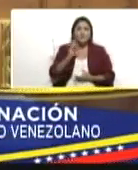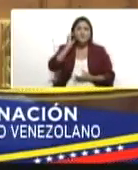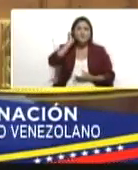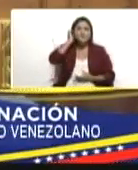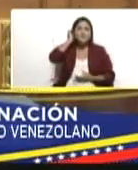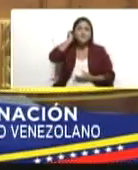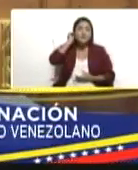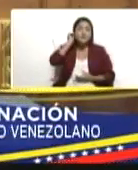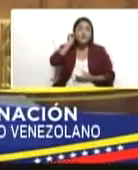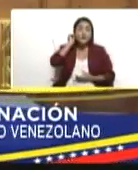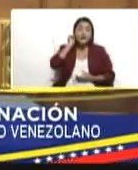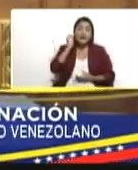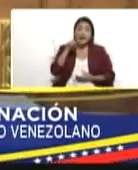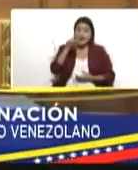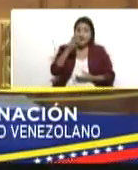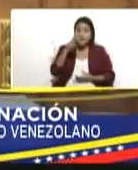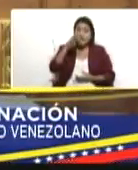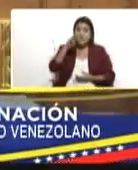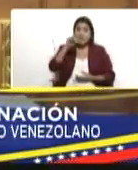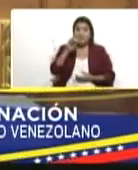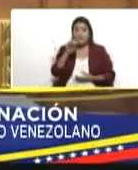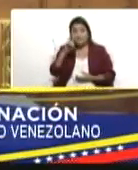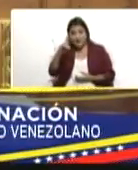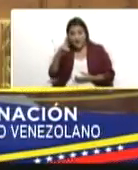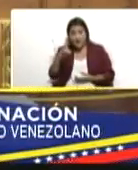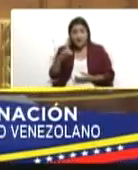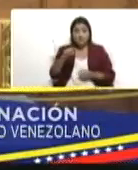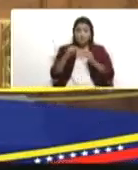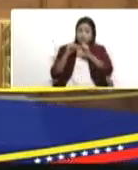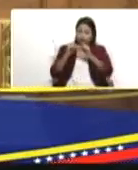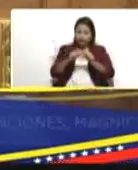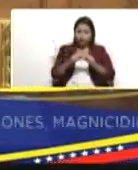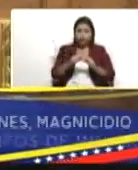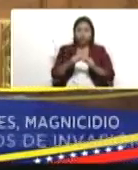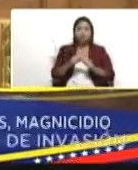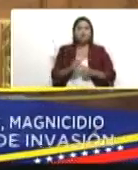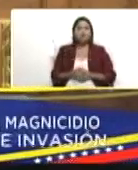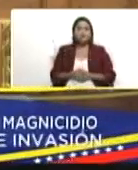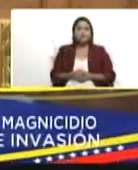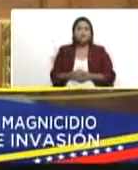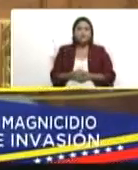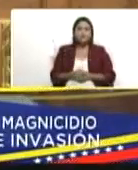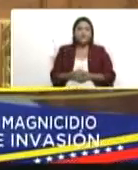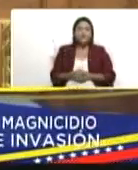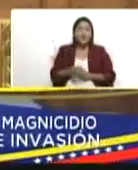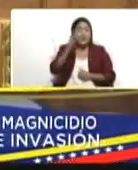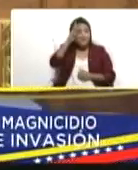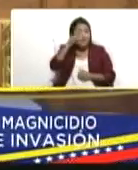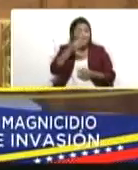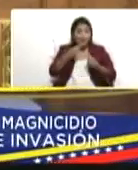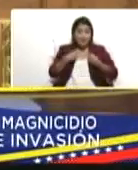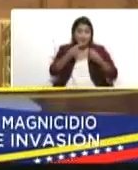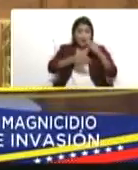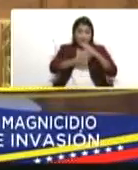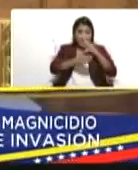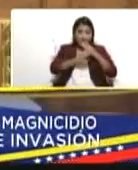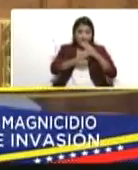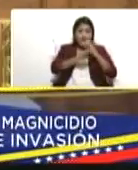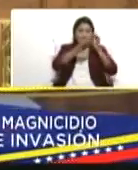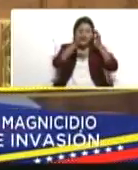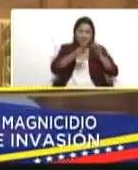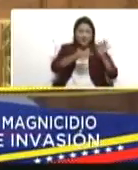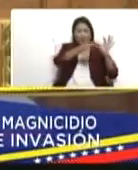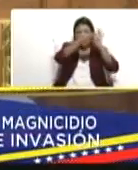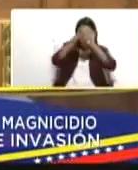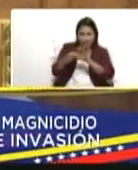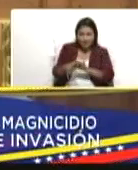Por los caminos de la Revolución bolivariana si el maestro estuviera vivo estu con la revolución bolivariana Sin lugar a duda fundador